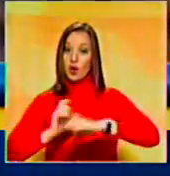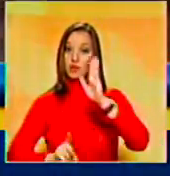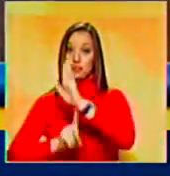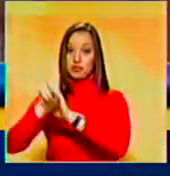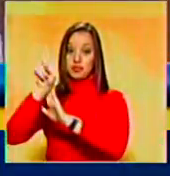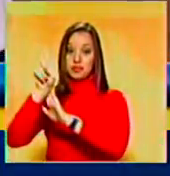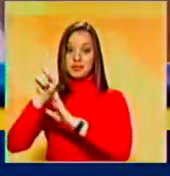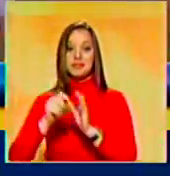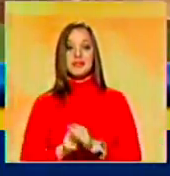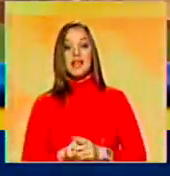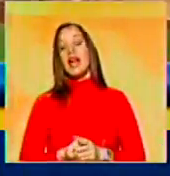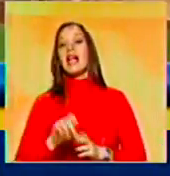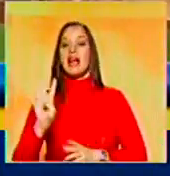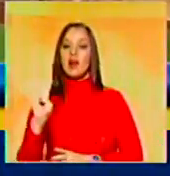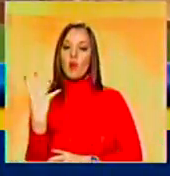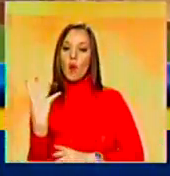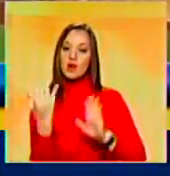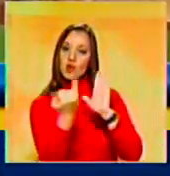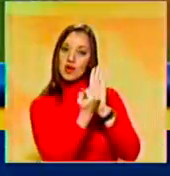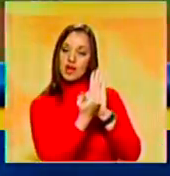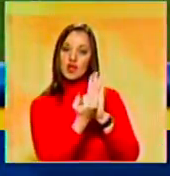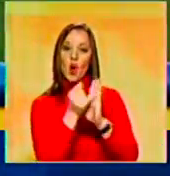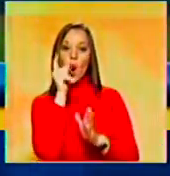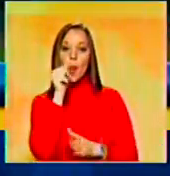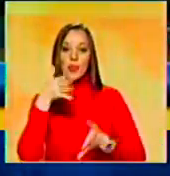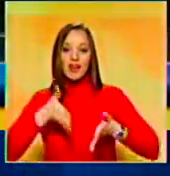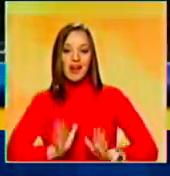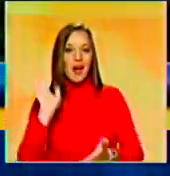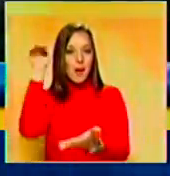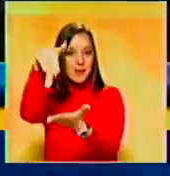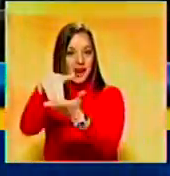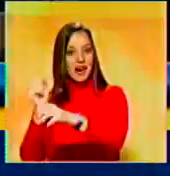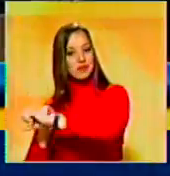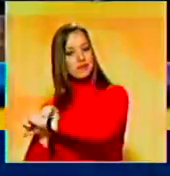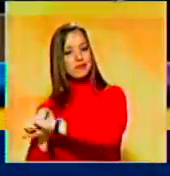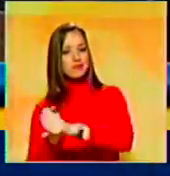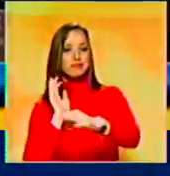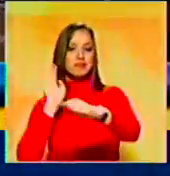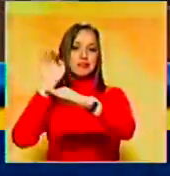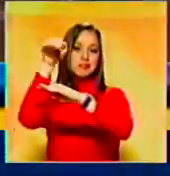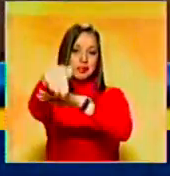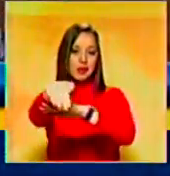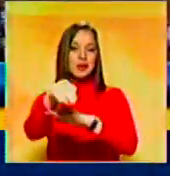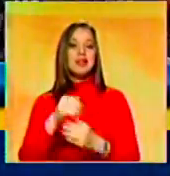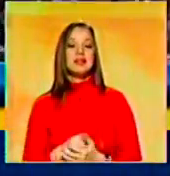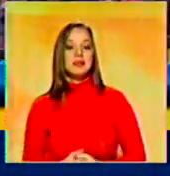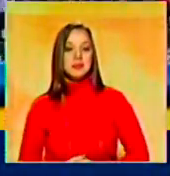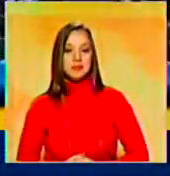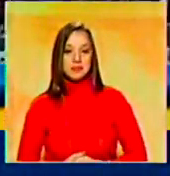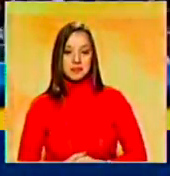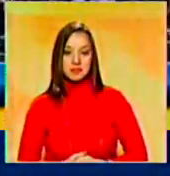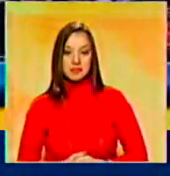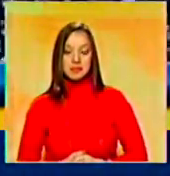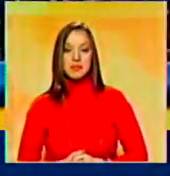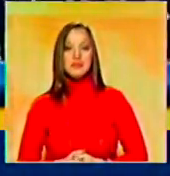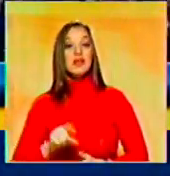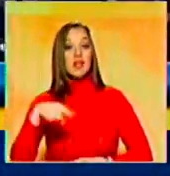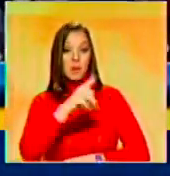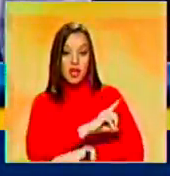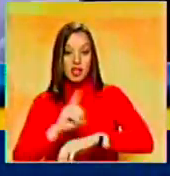Minnesota. En el cuarto capítulo, Miguel Cabrera la botó en solitario. Ahí lo vemos, para ampliar la ventaja felina. Al final, Detroit